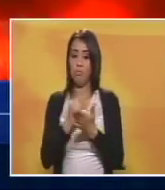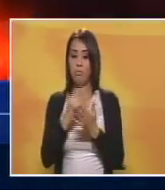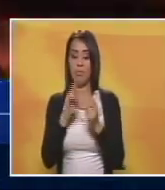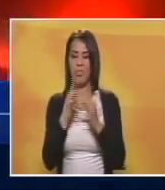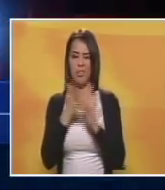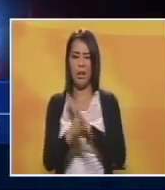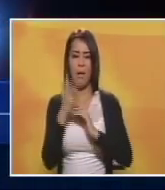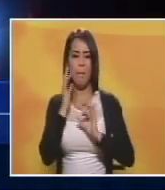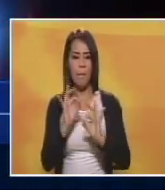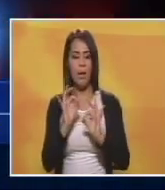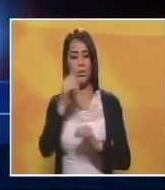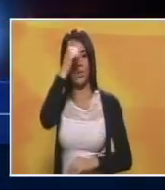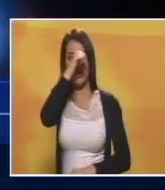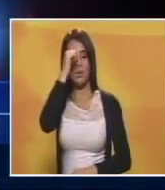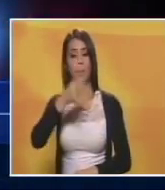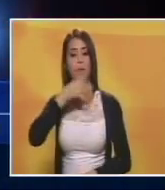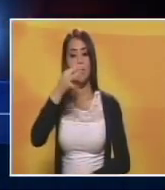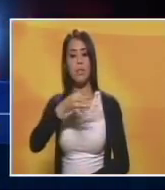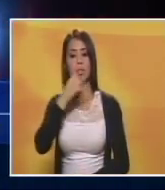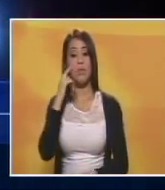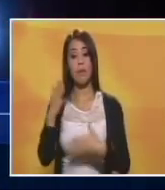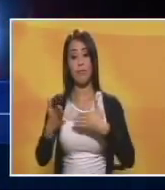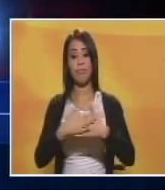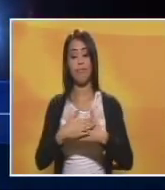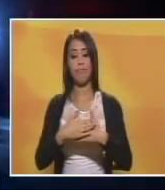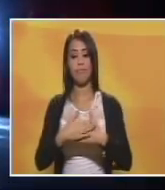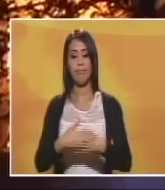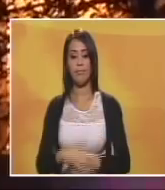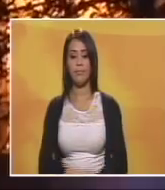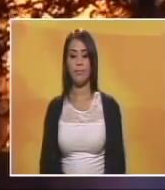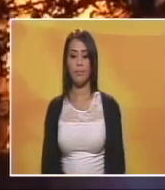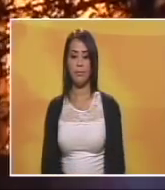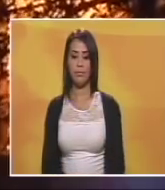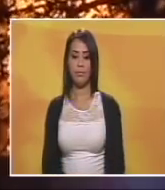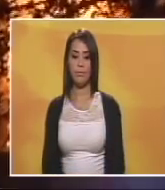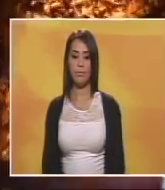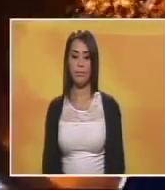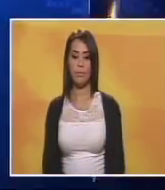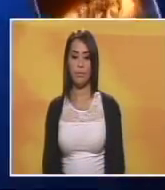este domingo, cuando el recinto ya estaba cerrado al público.